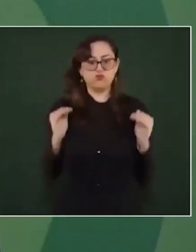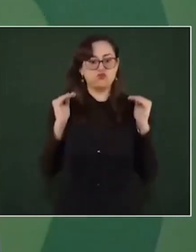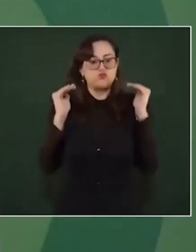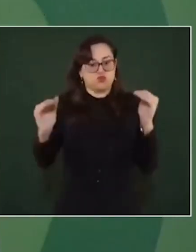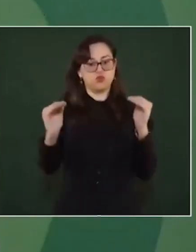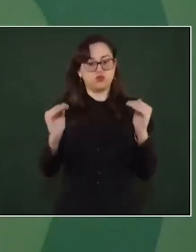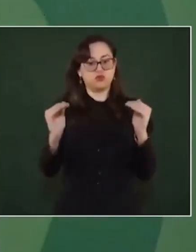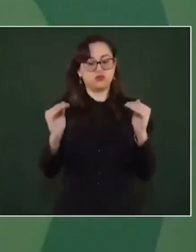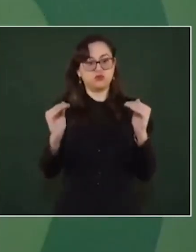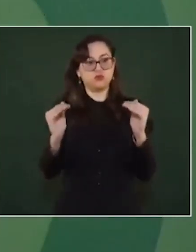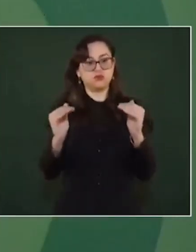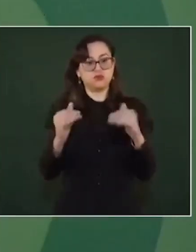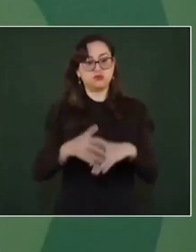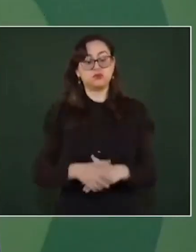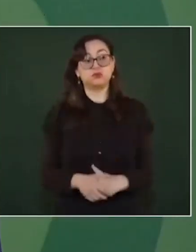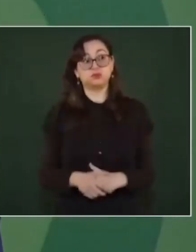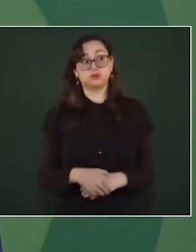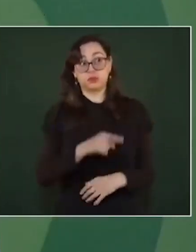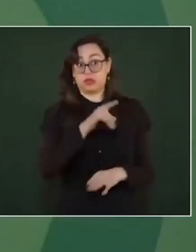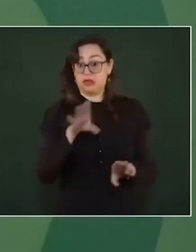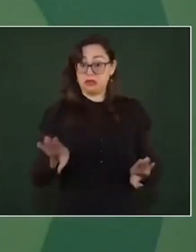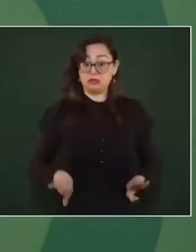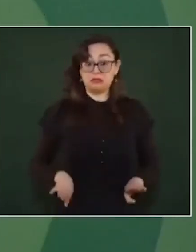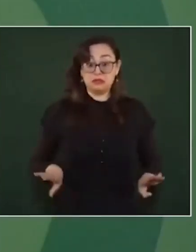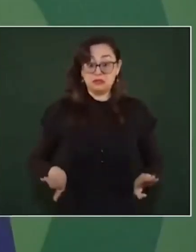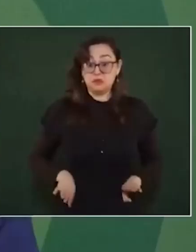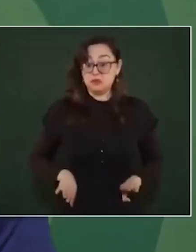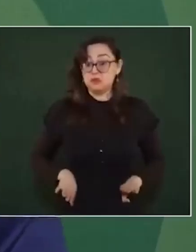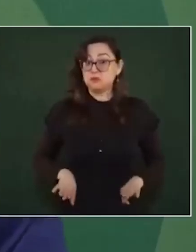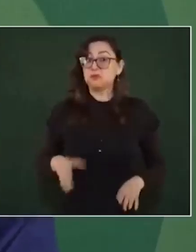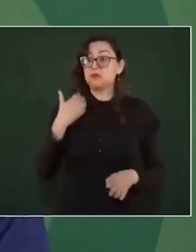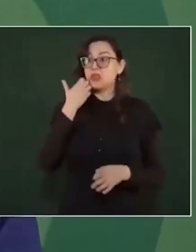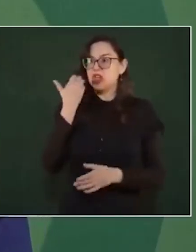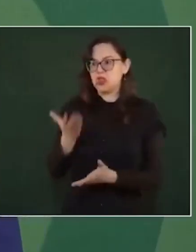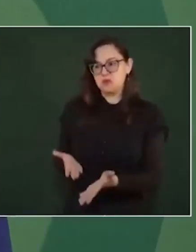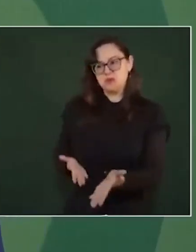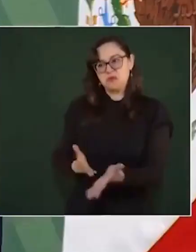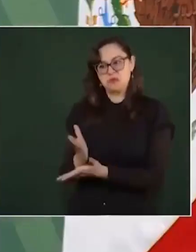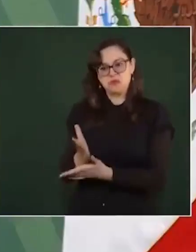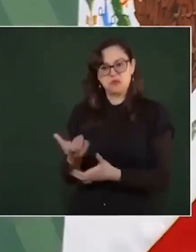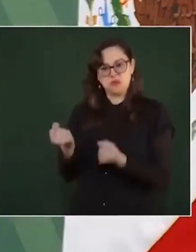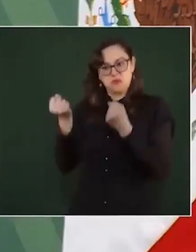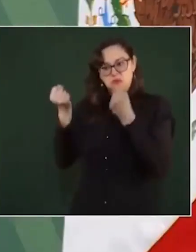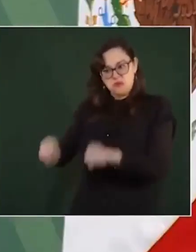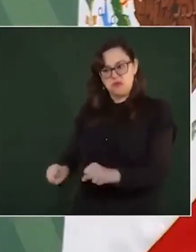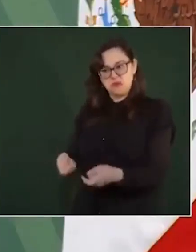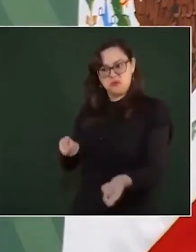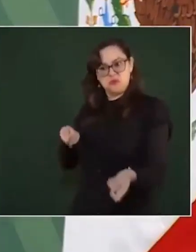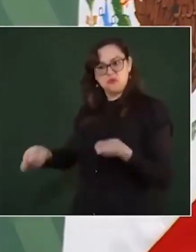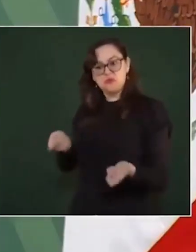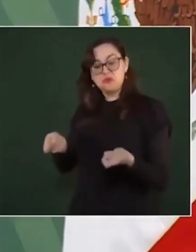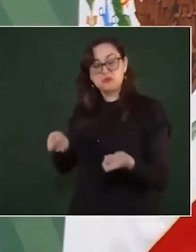Y si no cambian su actitud y piensan que van a utilizar a México